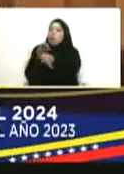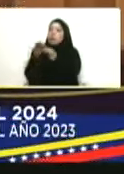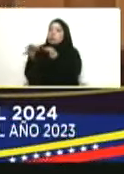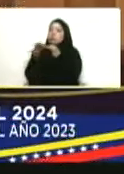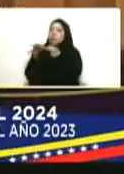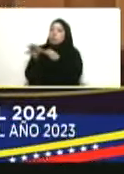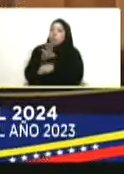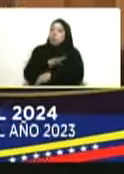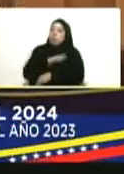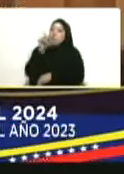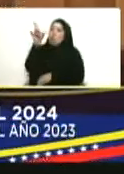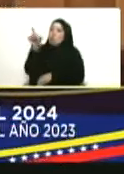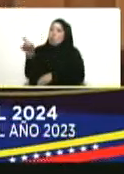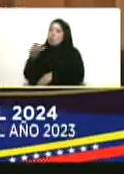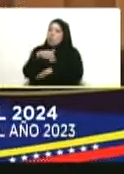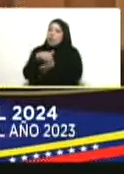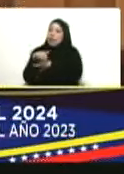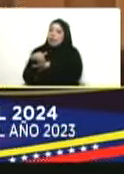Y metieron un recurso